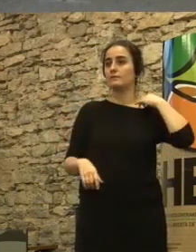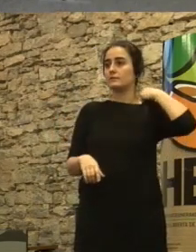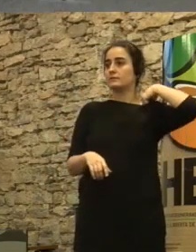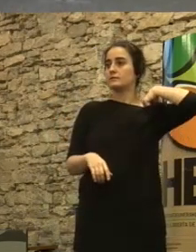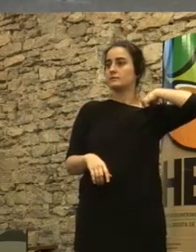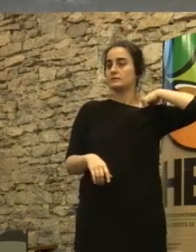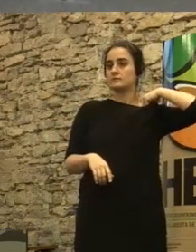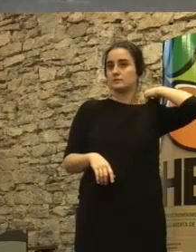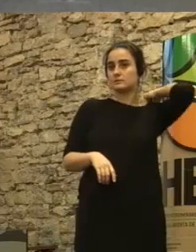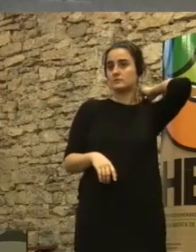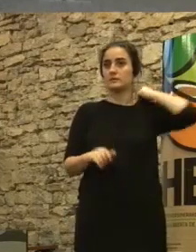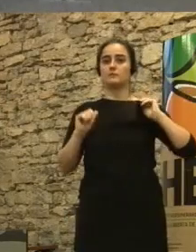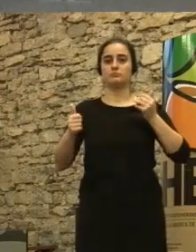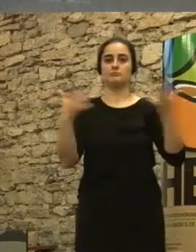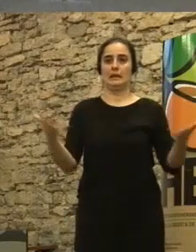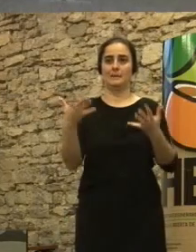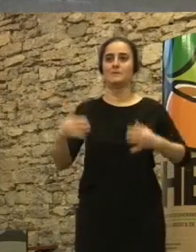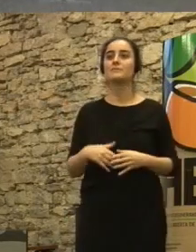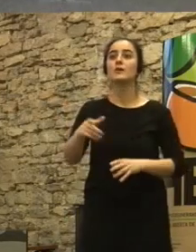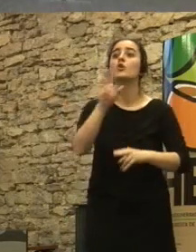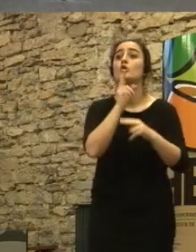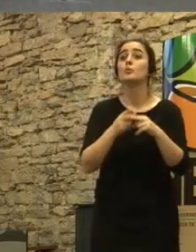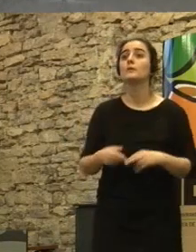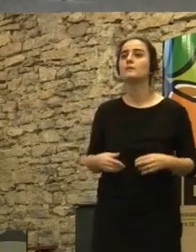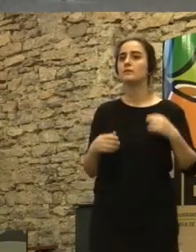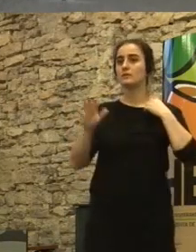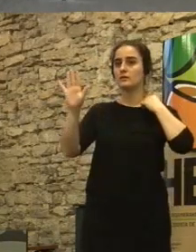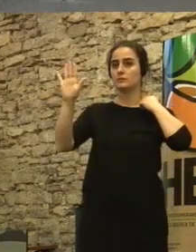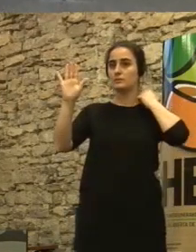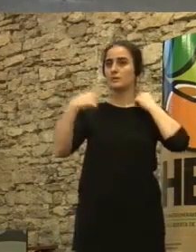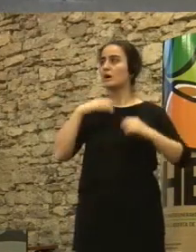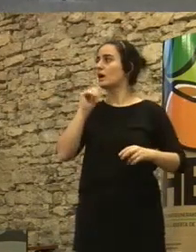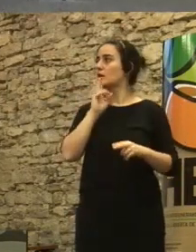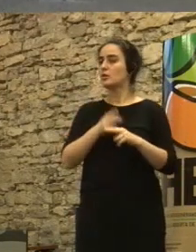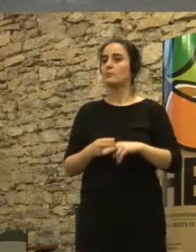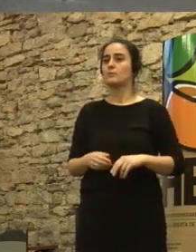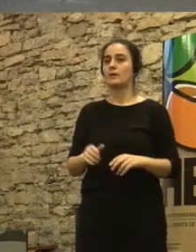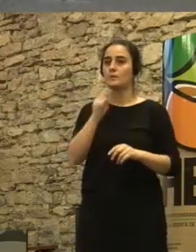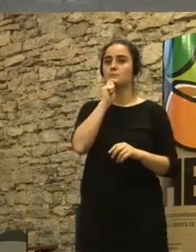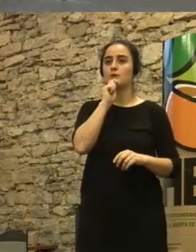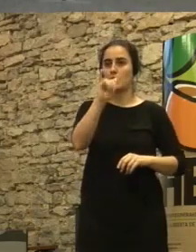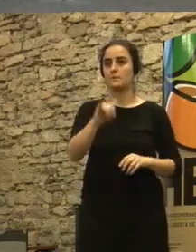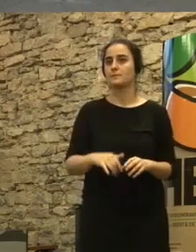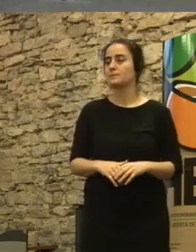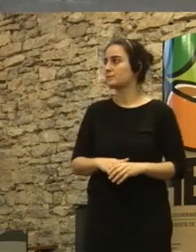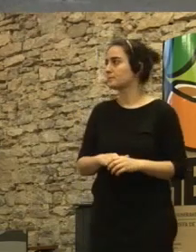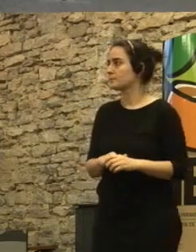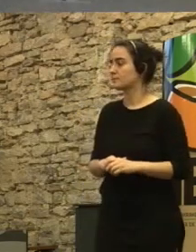¿No? ¿Sí? Sí, sí. Venga, ya empieza a animarse la gente. ¿Te llamas? Aquí hay otra. Espera, no, no, tengo el micrófono. Ah, perdona, hay una de atrás. Sí, luego